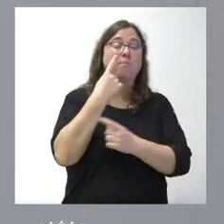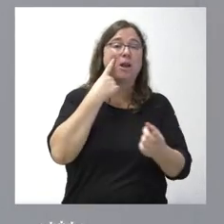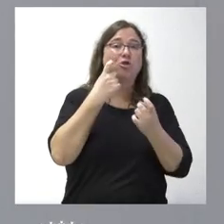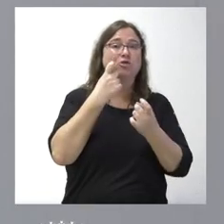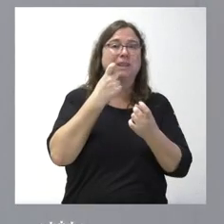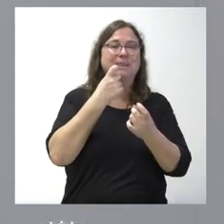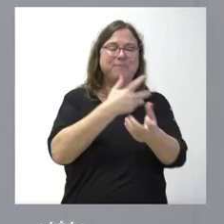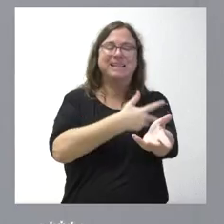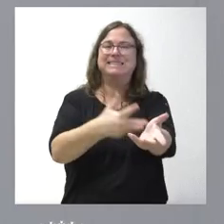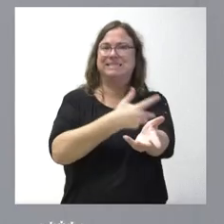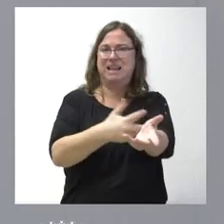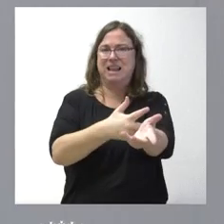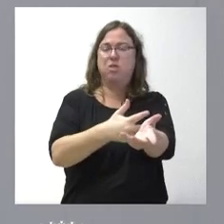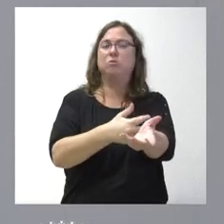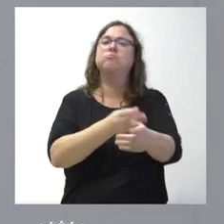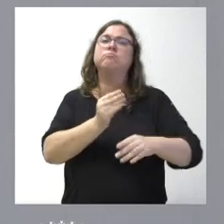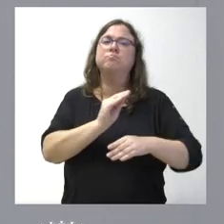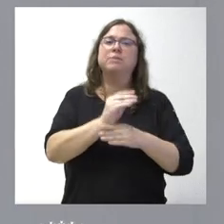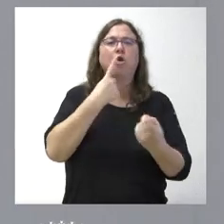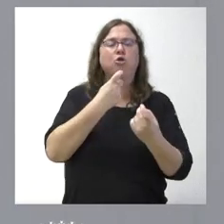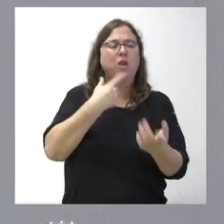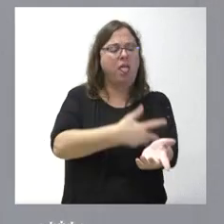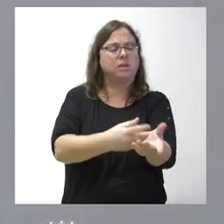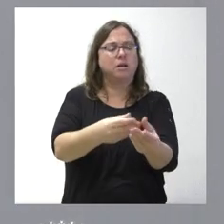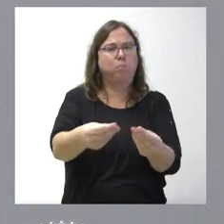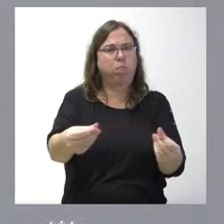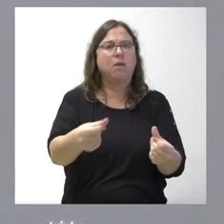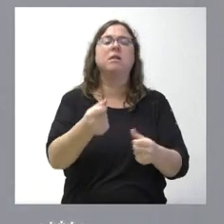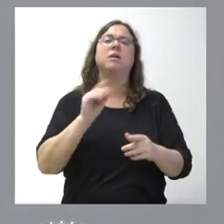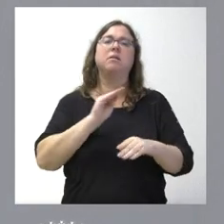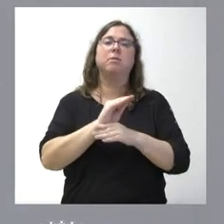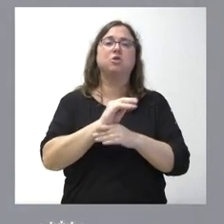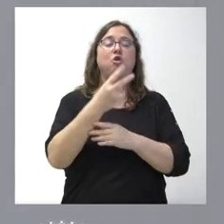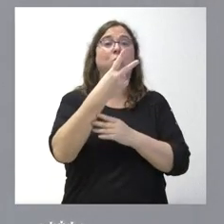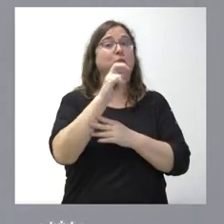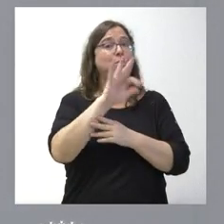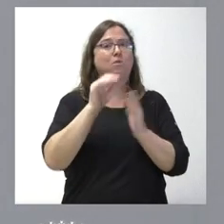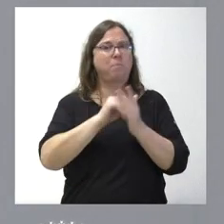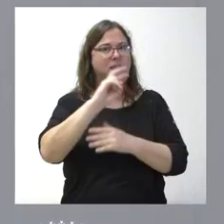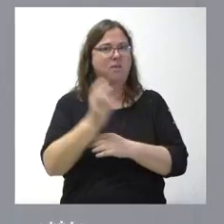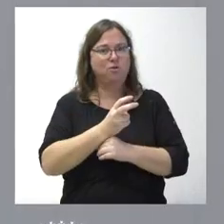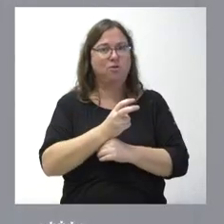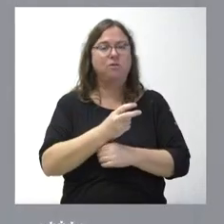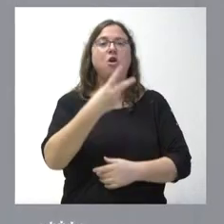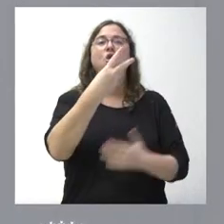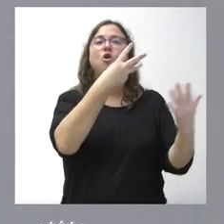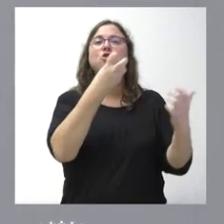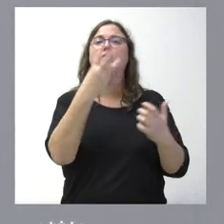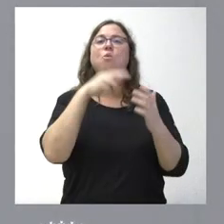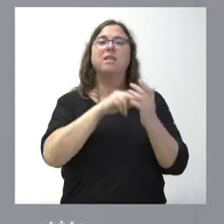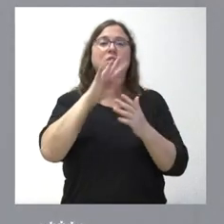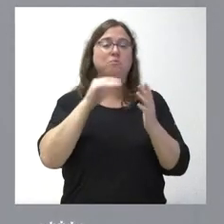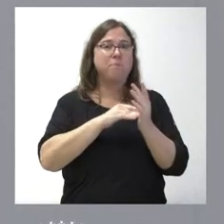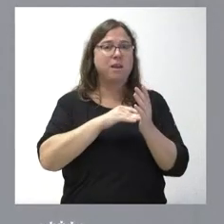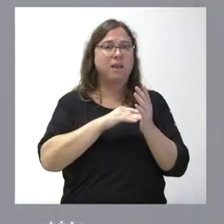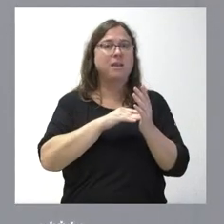trastornos del sangrado la inversión es de 550,000 800 42,000 para ampliar el centro de salud de Santa María